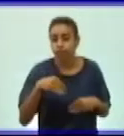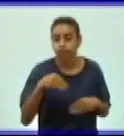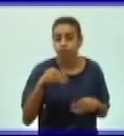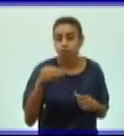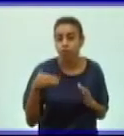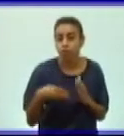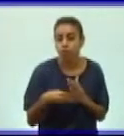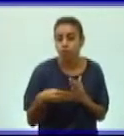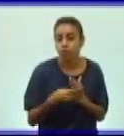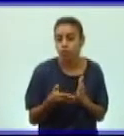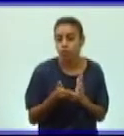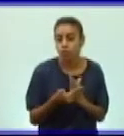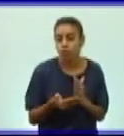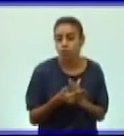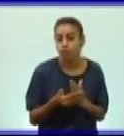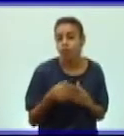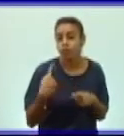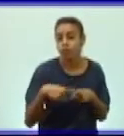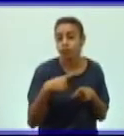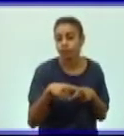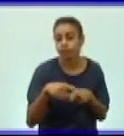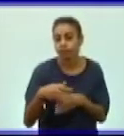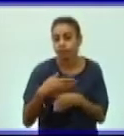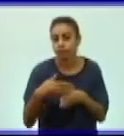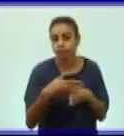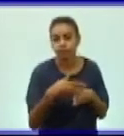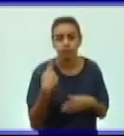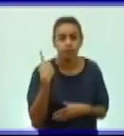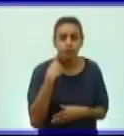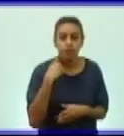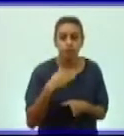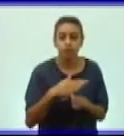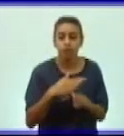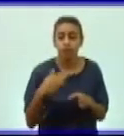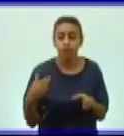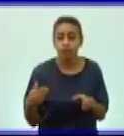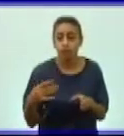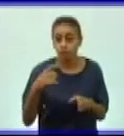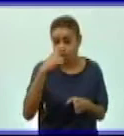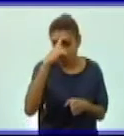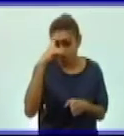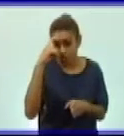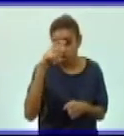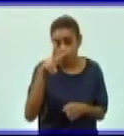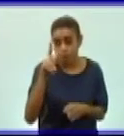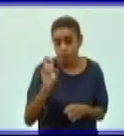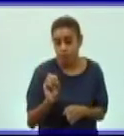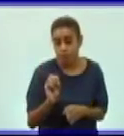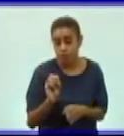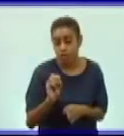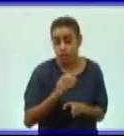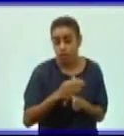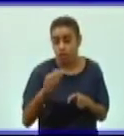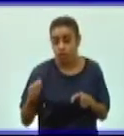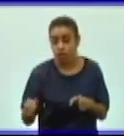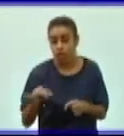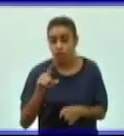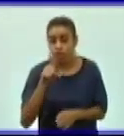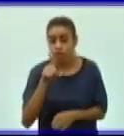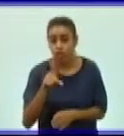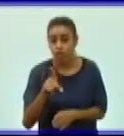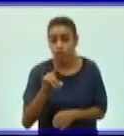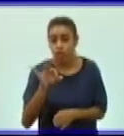estos largos años, desde el principio del siglo XX hasta la década de 1980, que trajo como resultado final